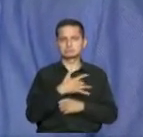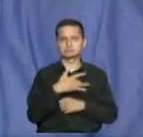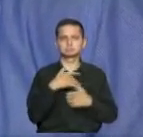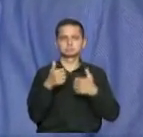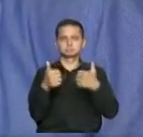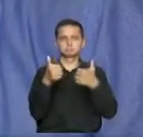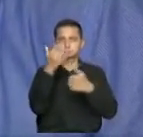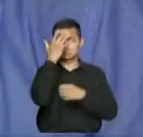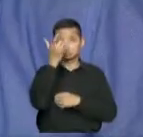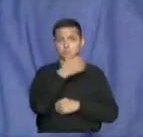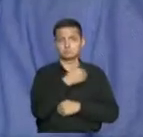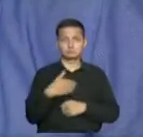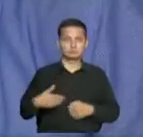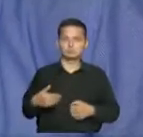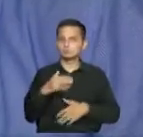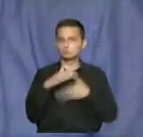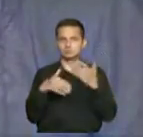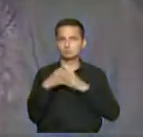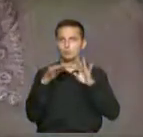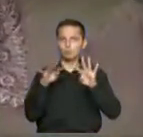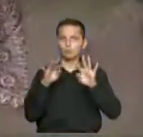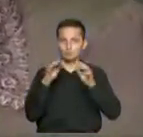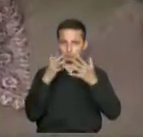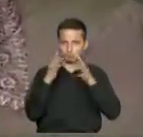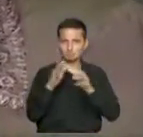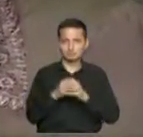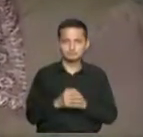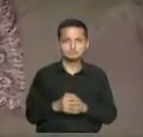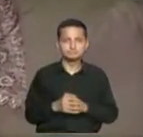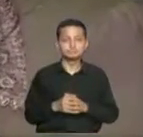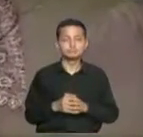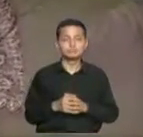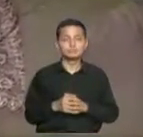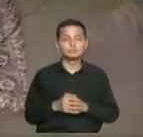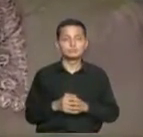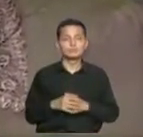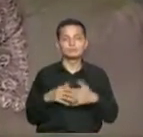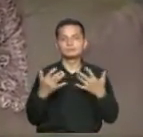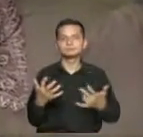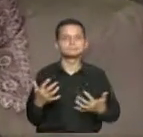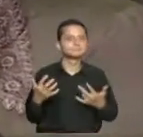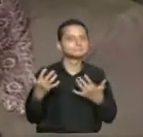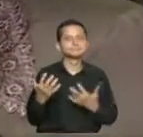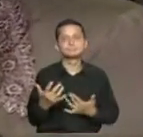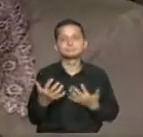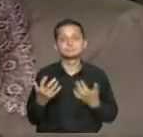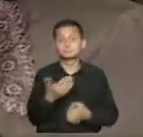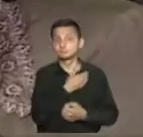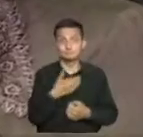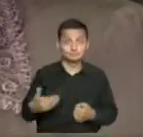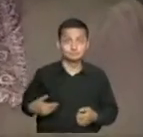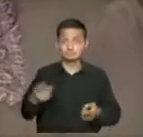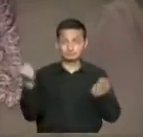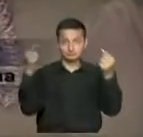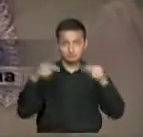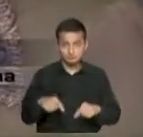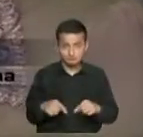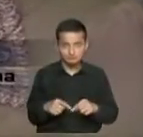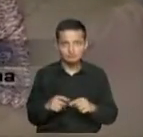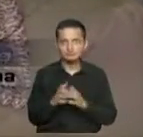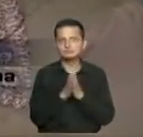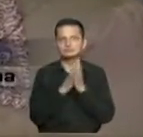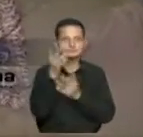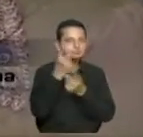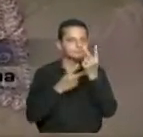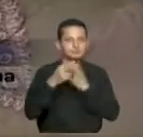un presidente muy admirado. Bueno, realmente estamos muy a la expectativa de que nuestro presidente Rafael Correa haga su visita